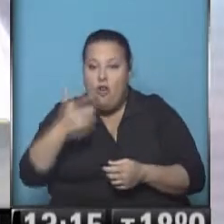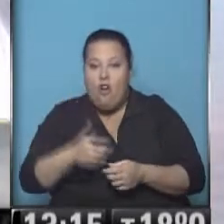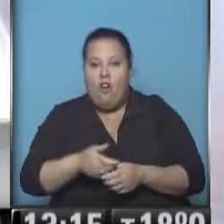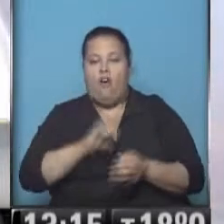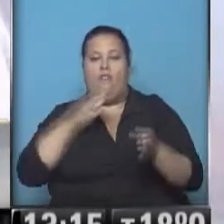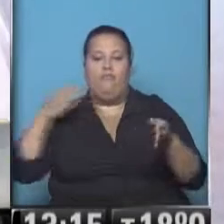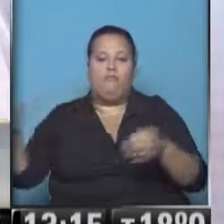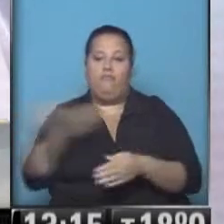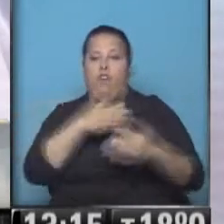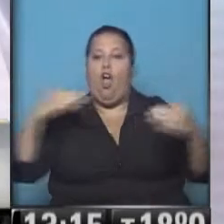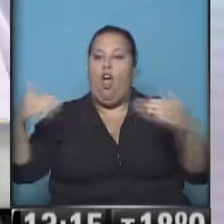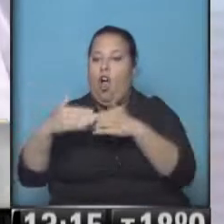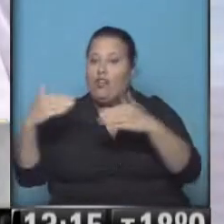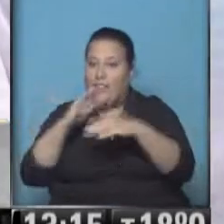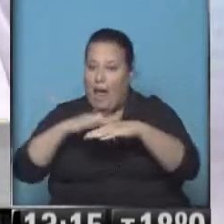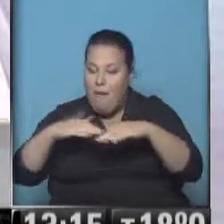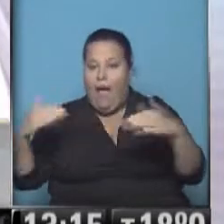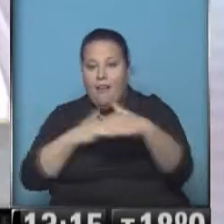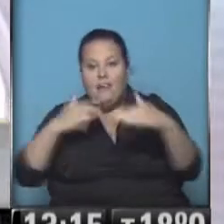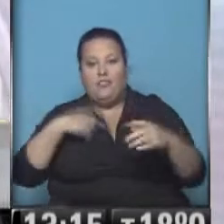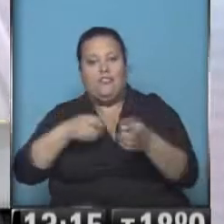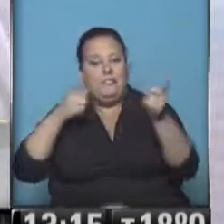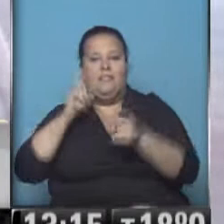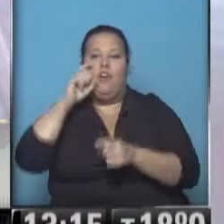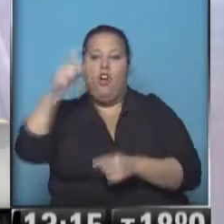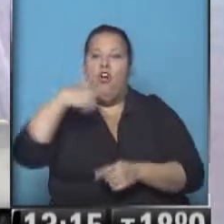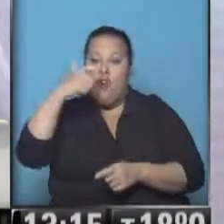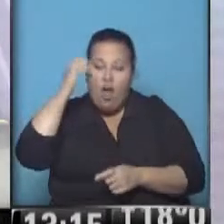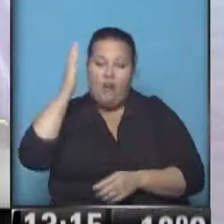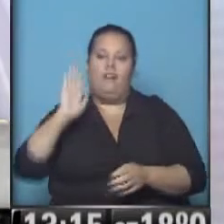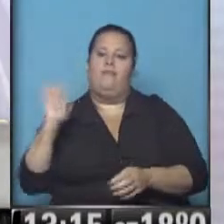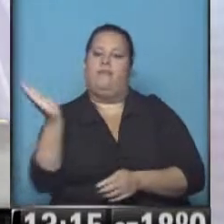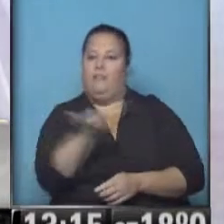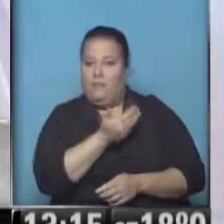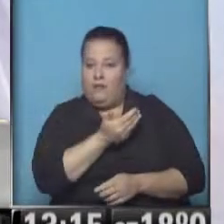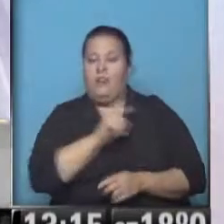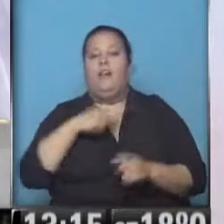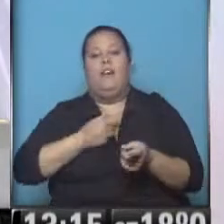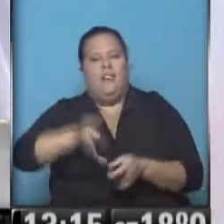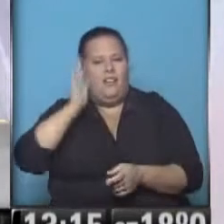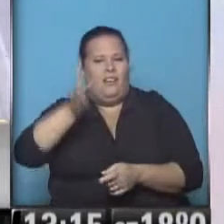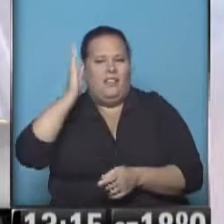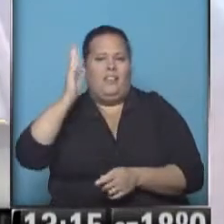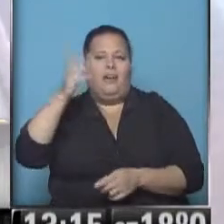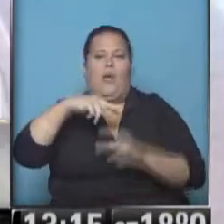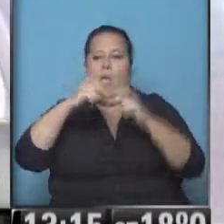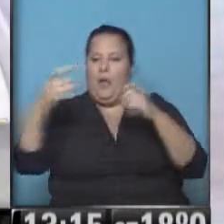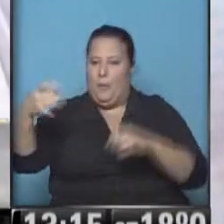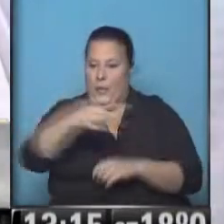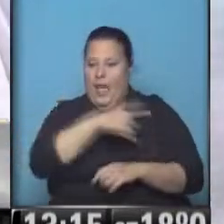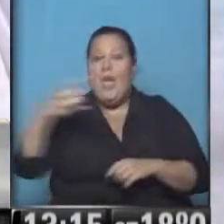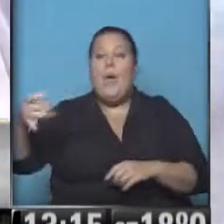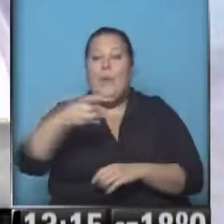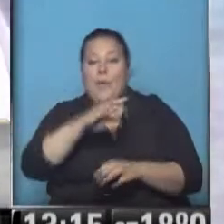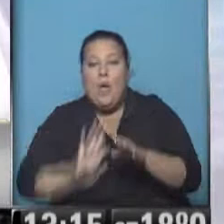de contramano, yo voy atrás de ellos, entonces cruzan en rojo y dan la vuelta en Polledo. Y de ahí se van derecho hasta la vía. En la vía,